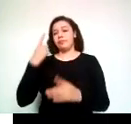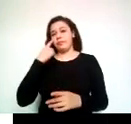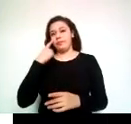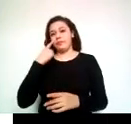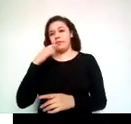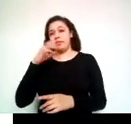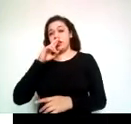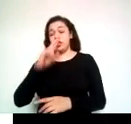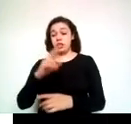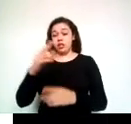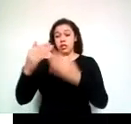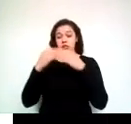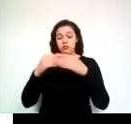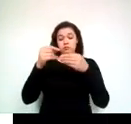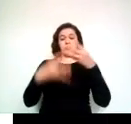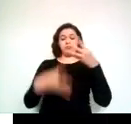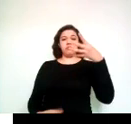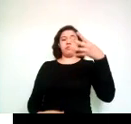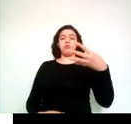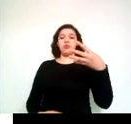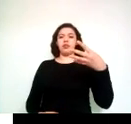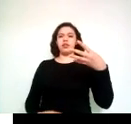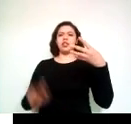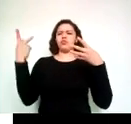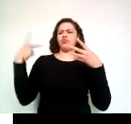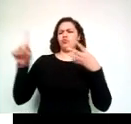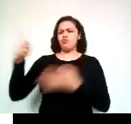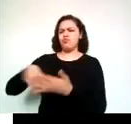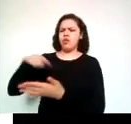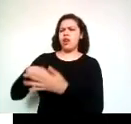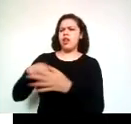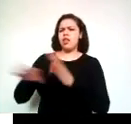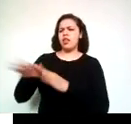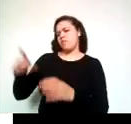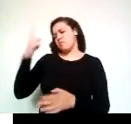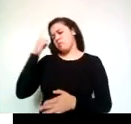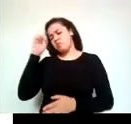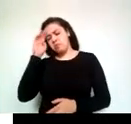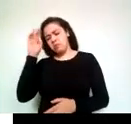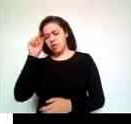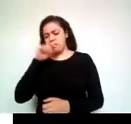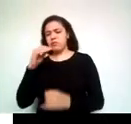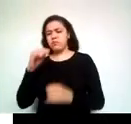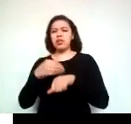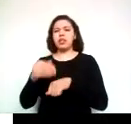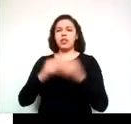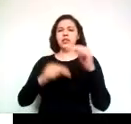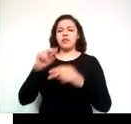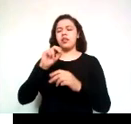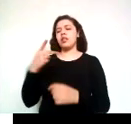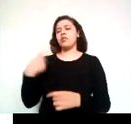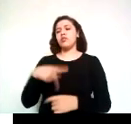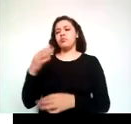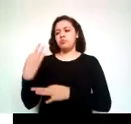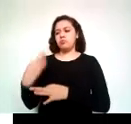preguntas siguientes, considere las condiciones de su centro de trabajo, así como la cantidad y ritmo de trabajo. La